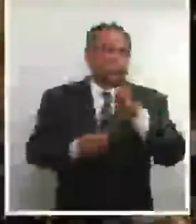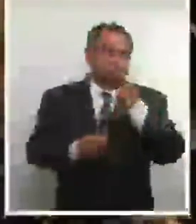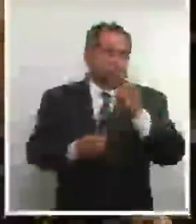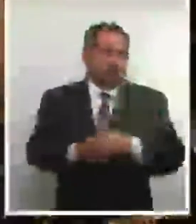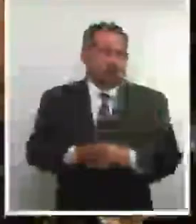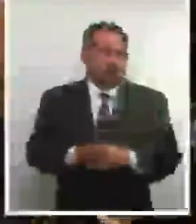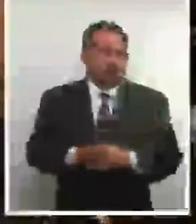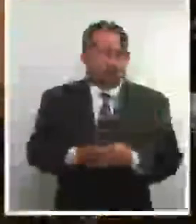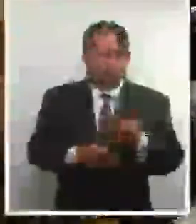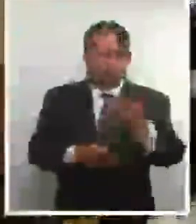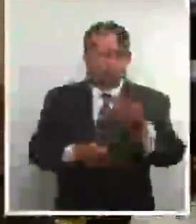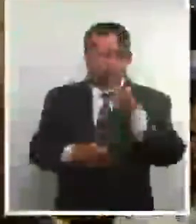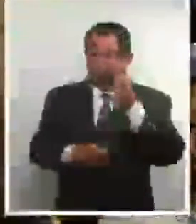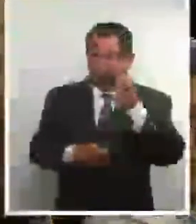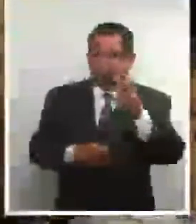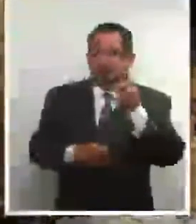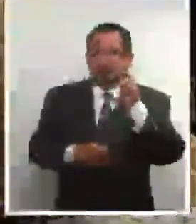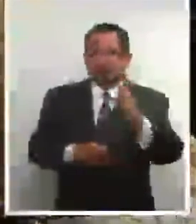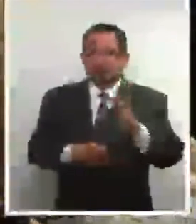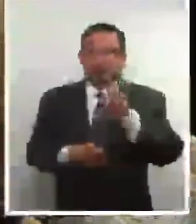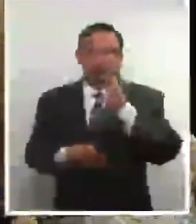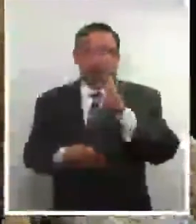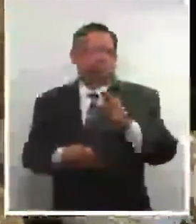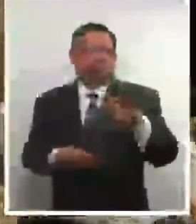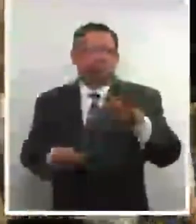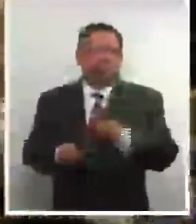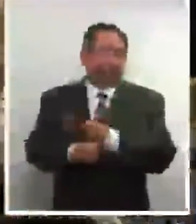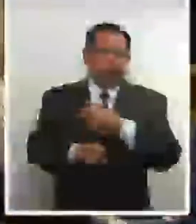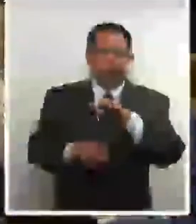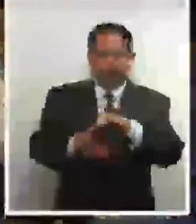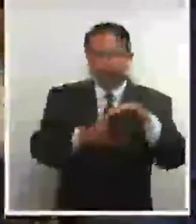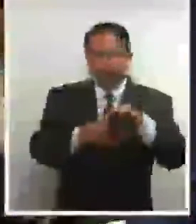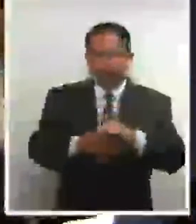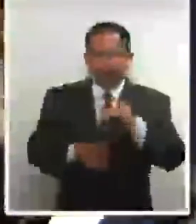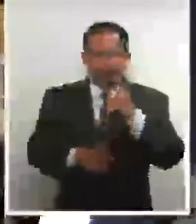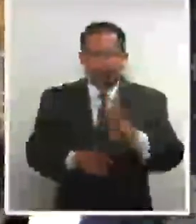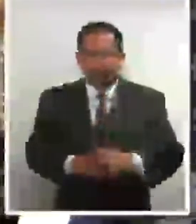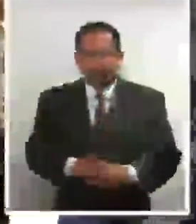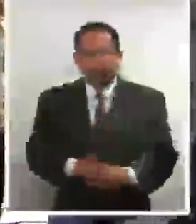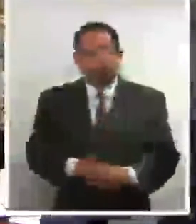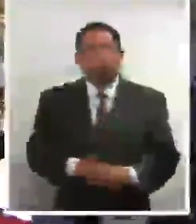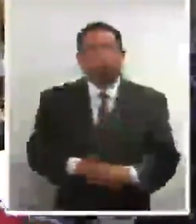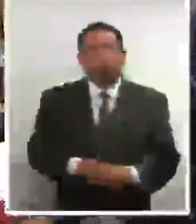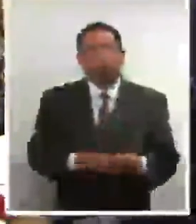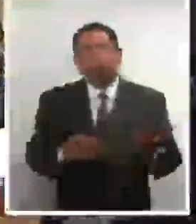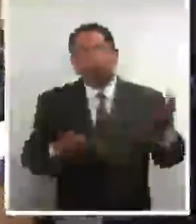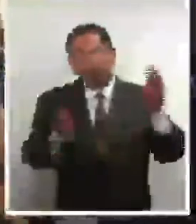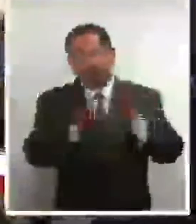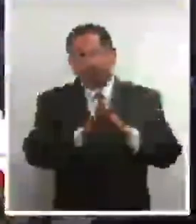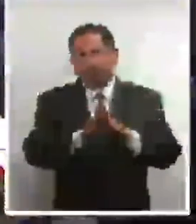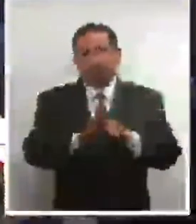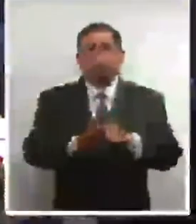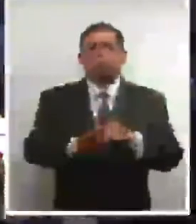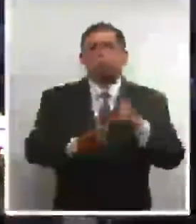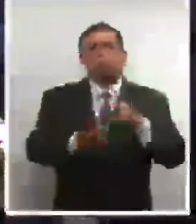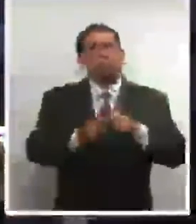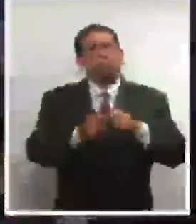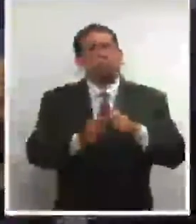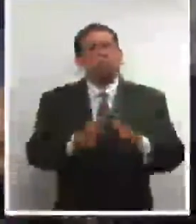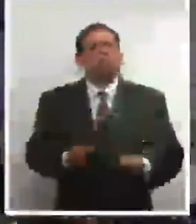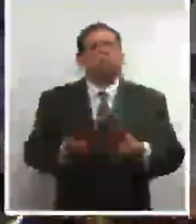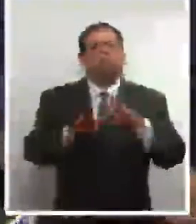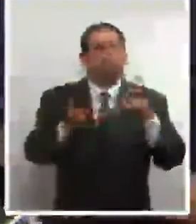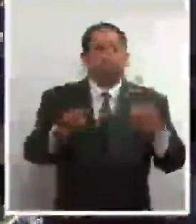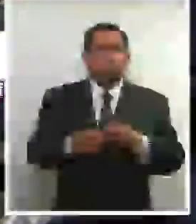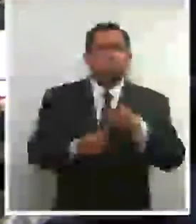En este momento lo invito a escuchar el resultado de esta votación. El sistema electrónico de votación y procedemos a